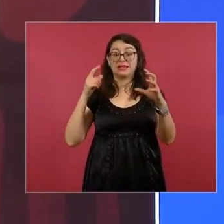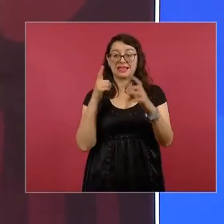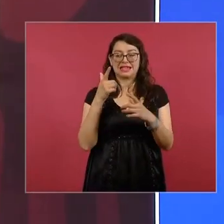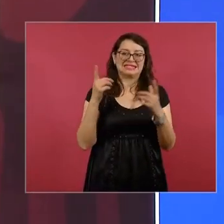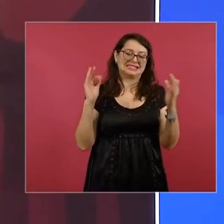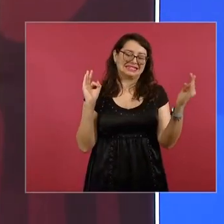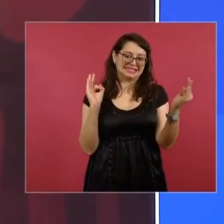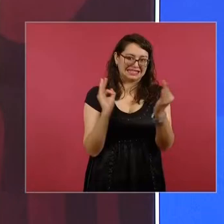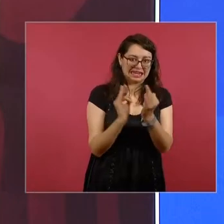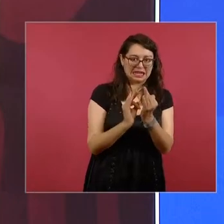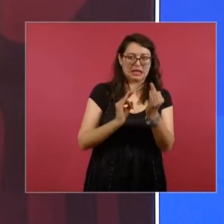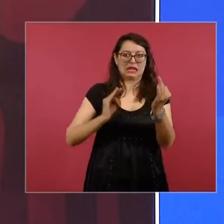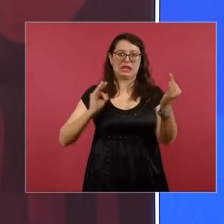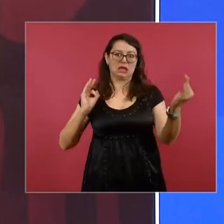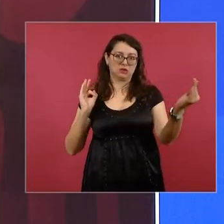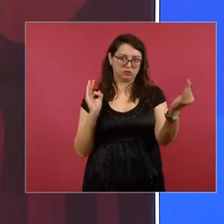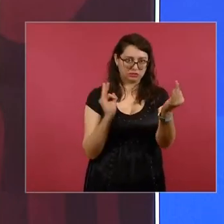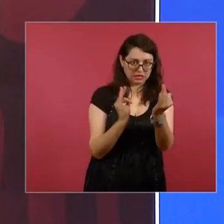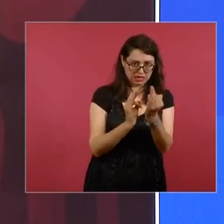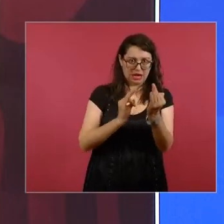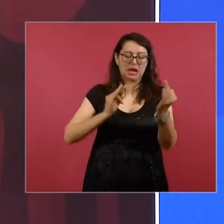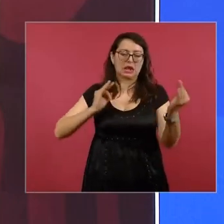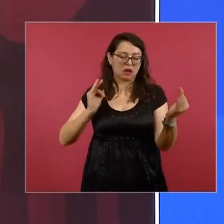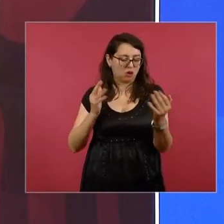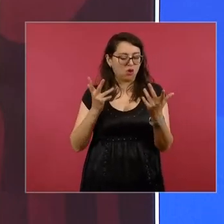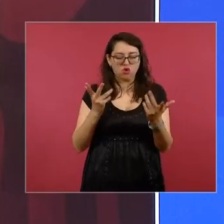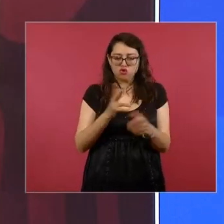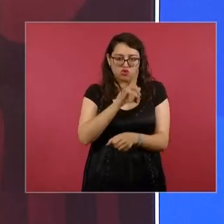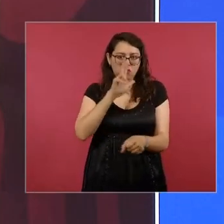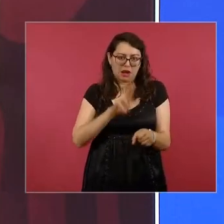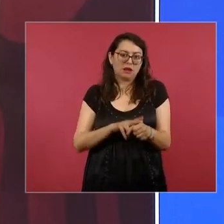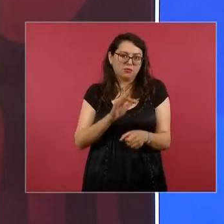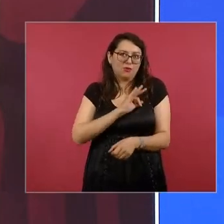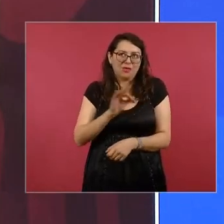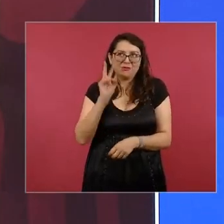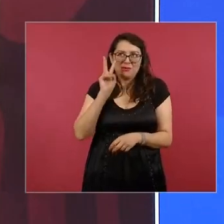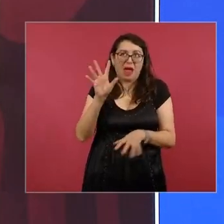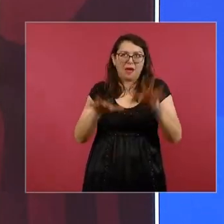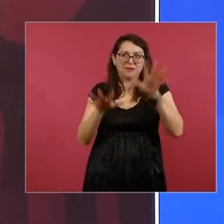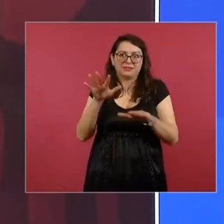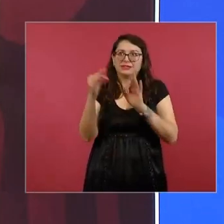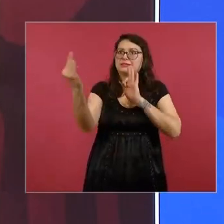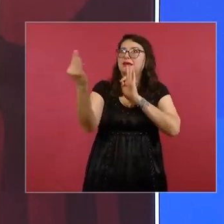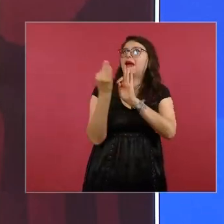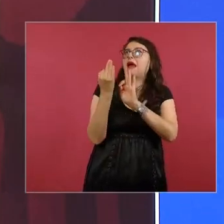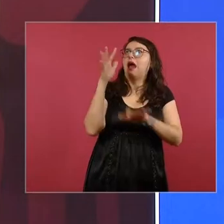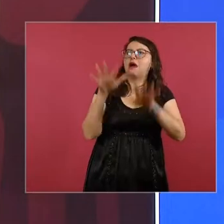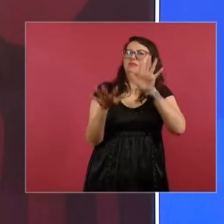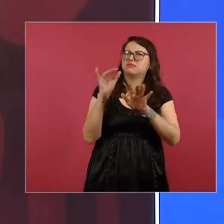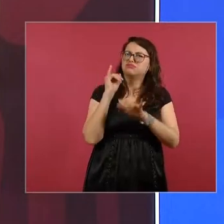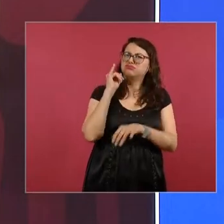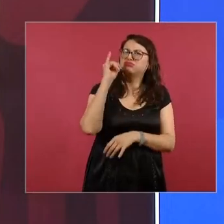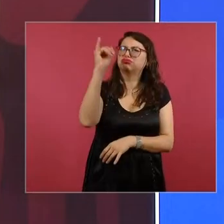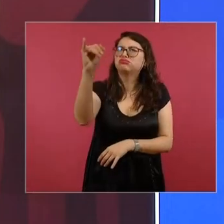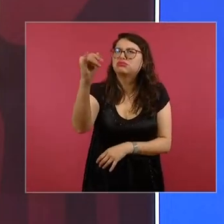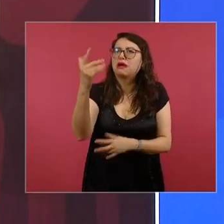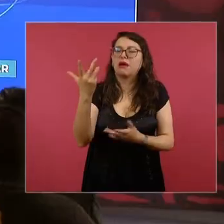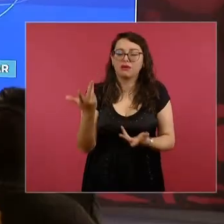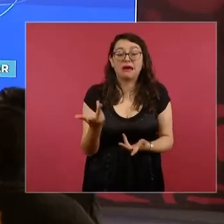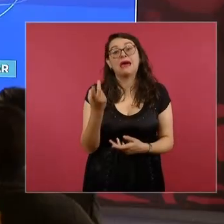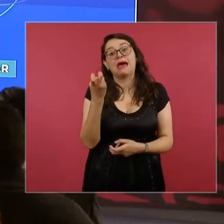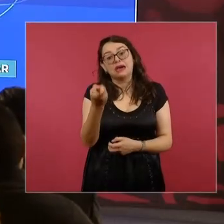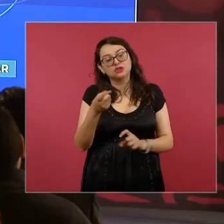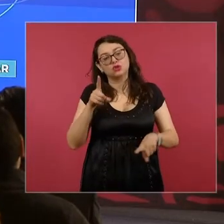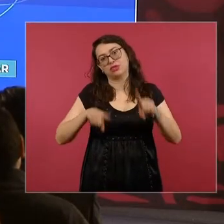no es constante. Tiene una variación, además, notable. Y entonces, dependiendo de esas distancias, es que a veces vamos a poder